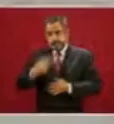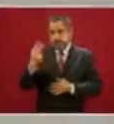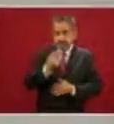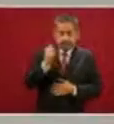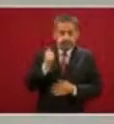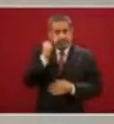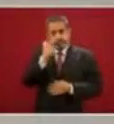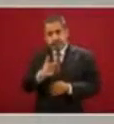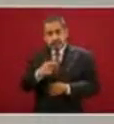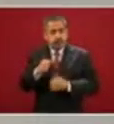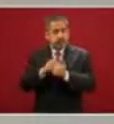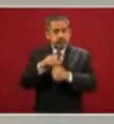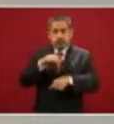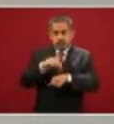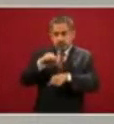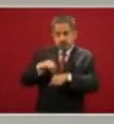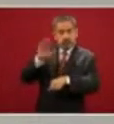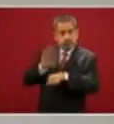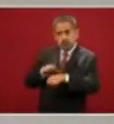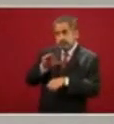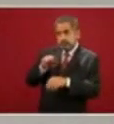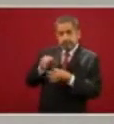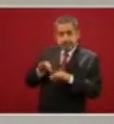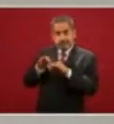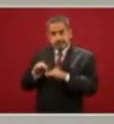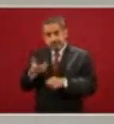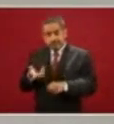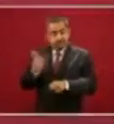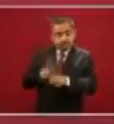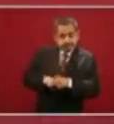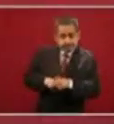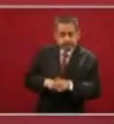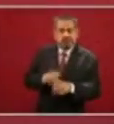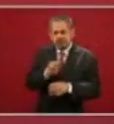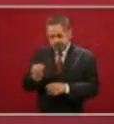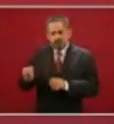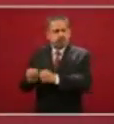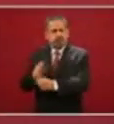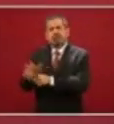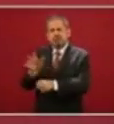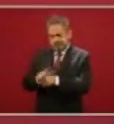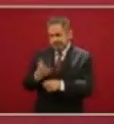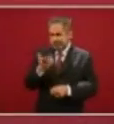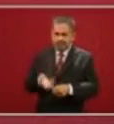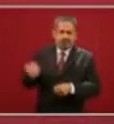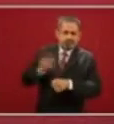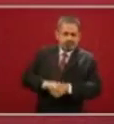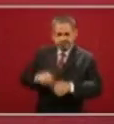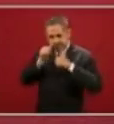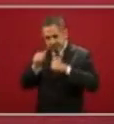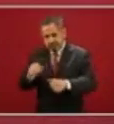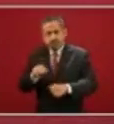una asistencia médica avanzada, específicamente hospitalización y posiblemente